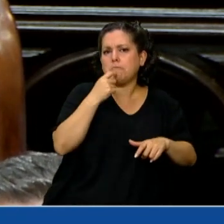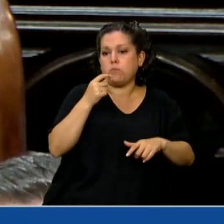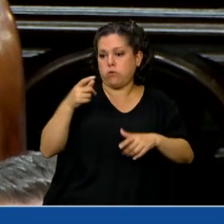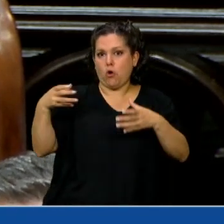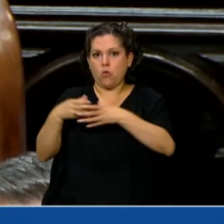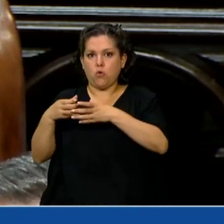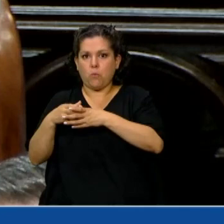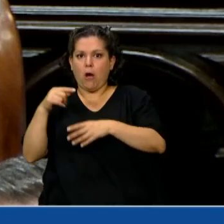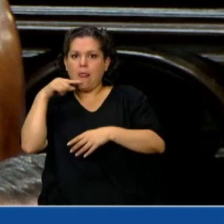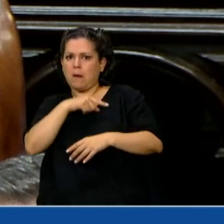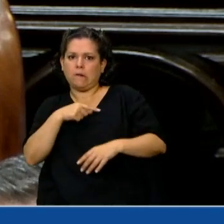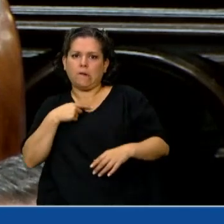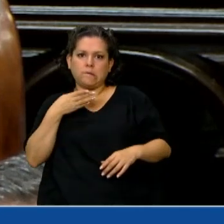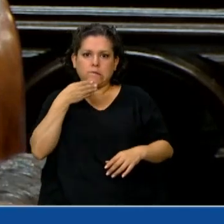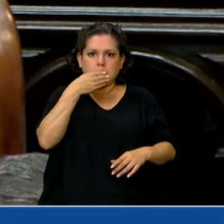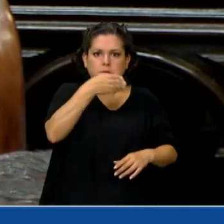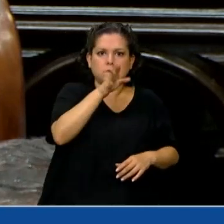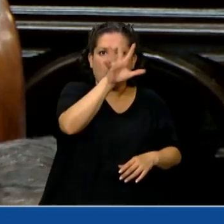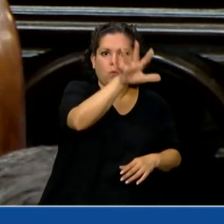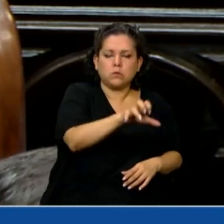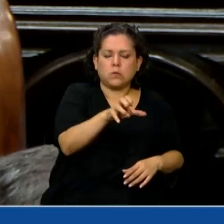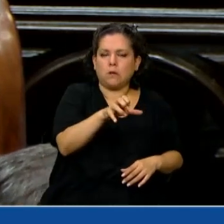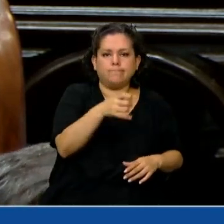para llevárselos?